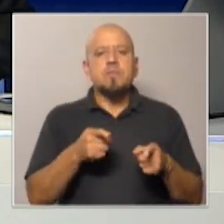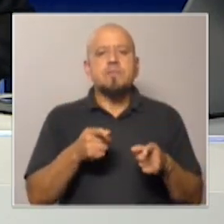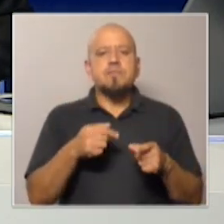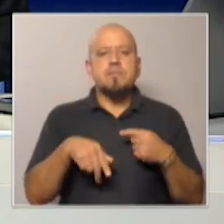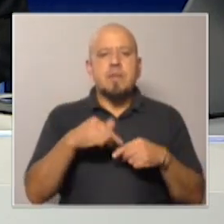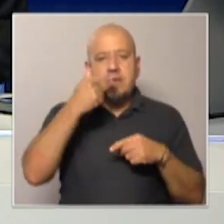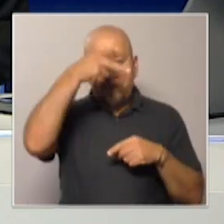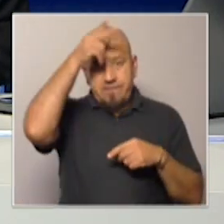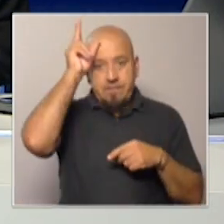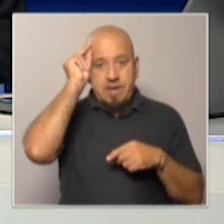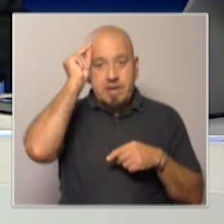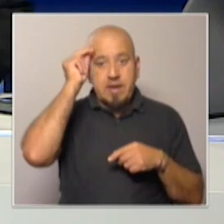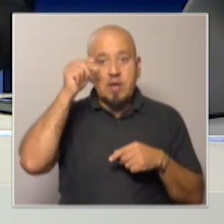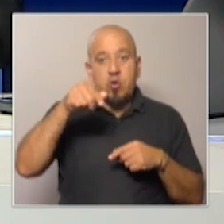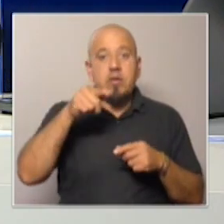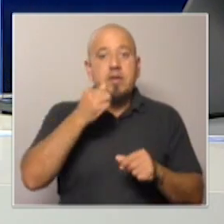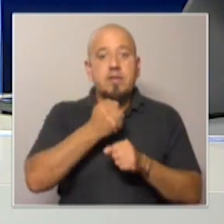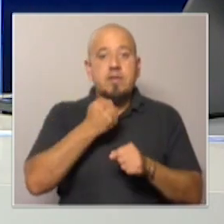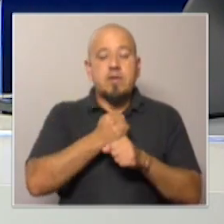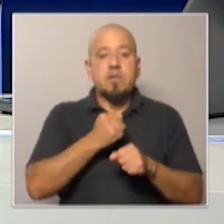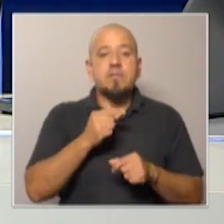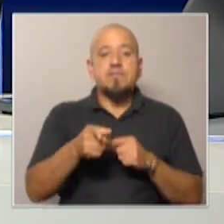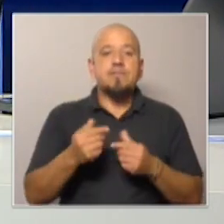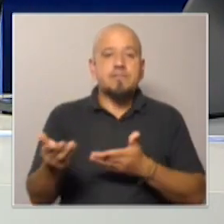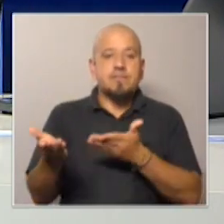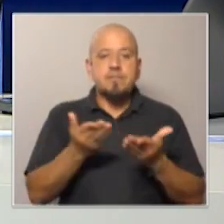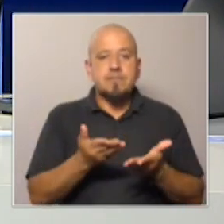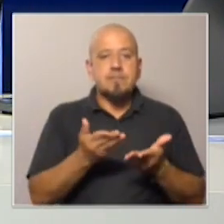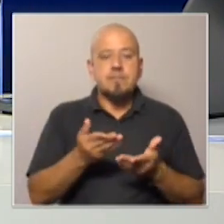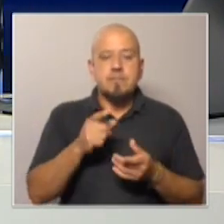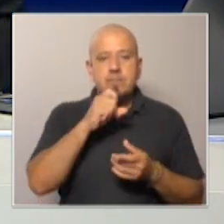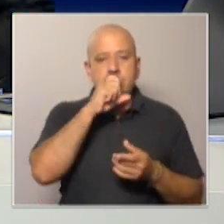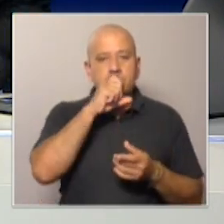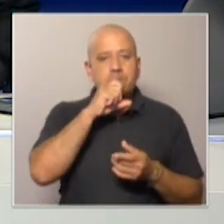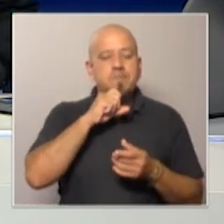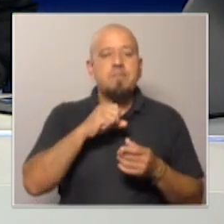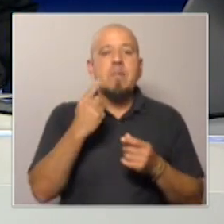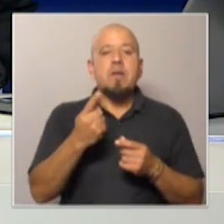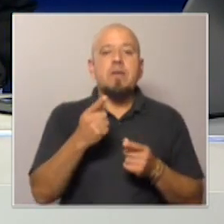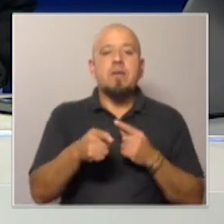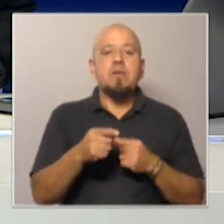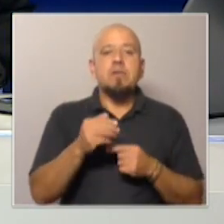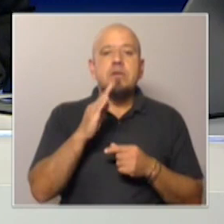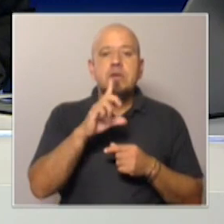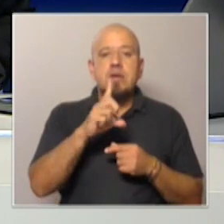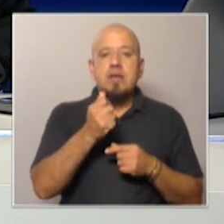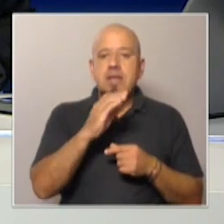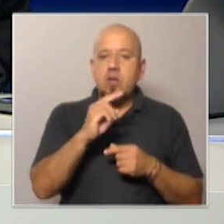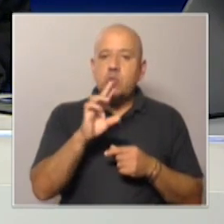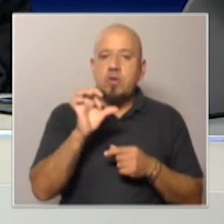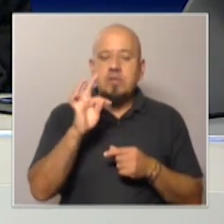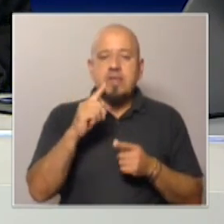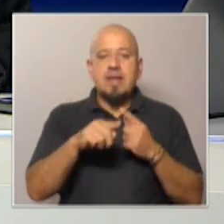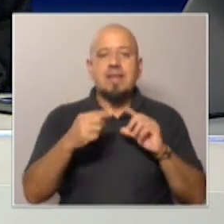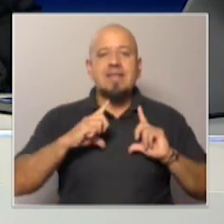personal de enfermería. Y justamente a esos efectos ya les estoy dando la bienvenida a las invitadas de hoy. Una de ellas es Patricia Lacuesta, que es licenciada